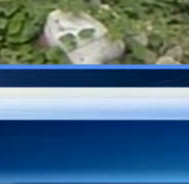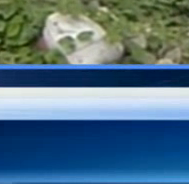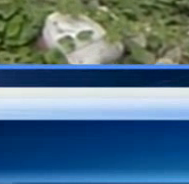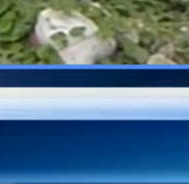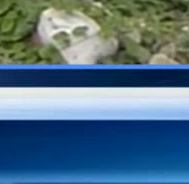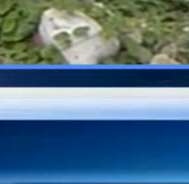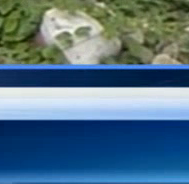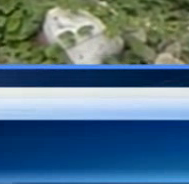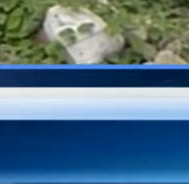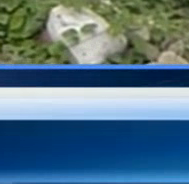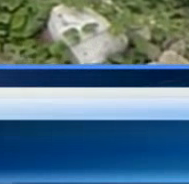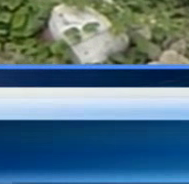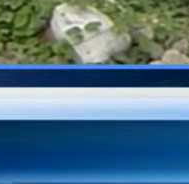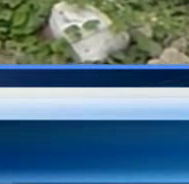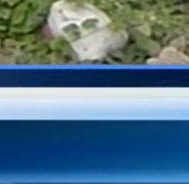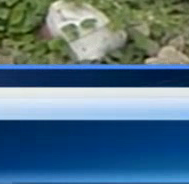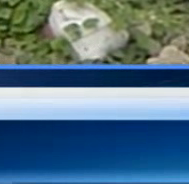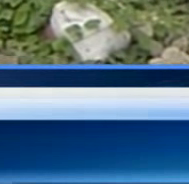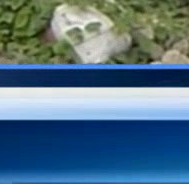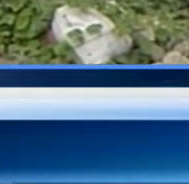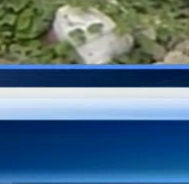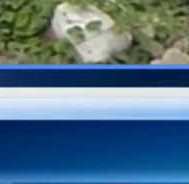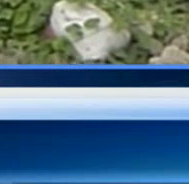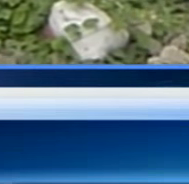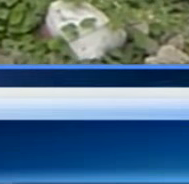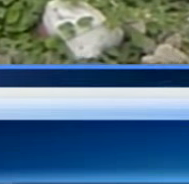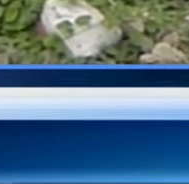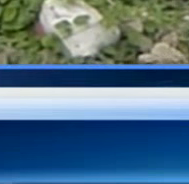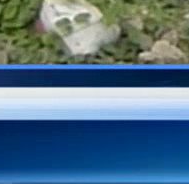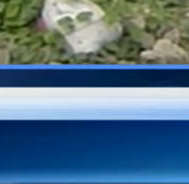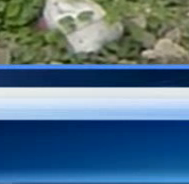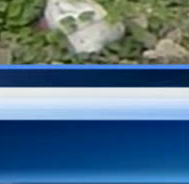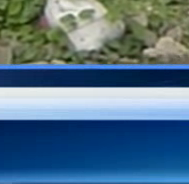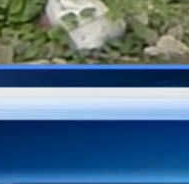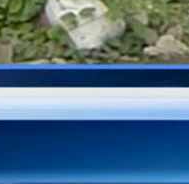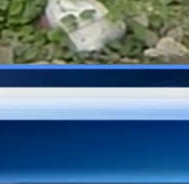se termine con esa situación. Enrique, gracias por la información que nos has brindado